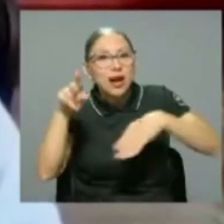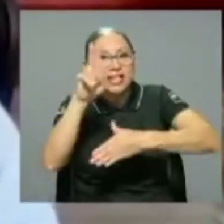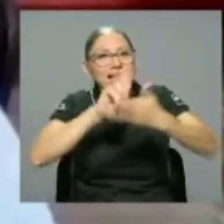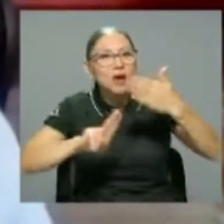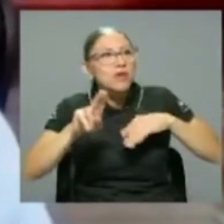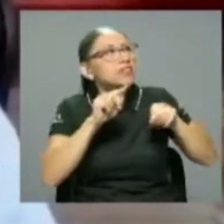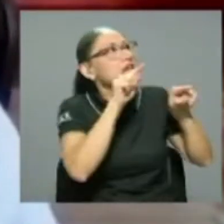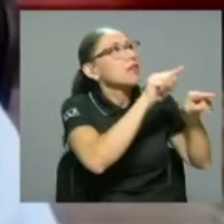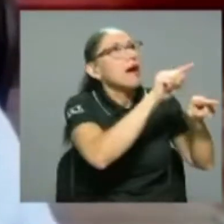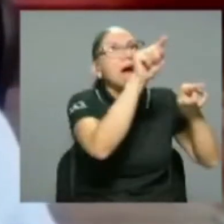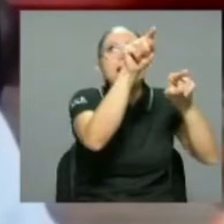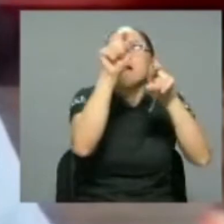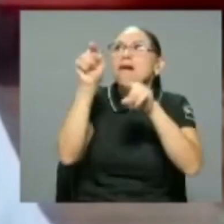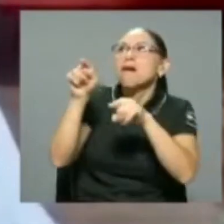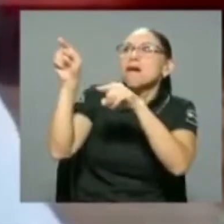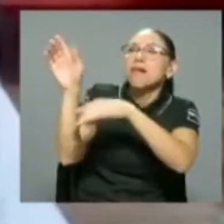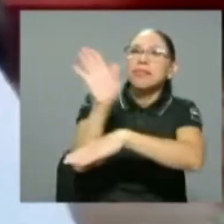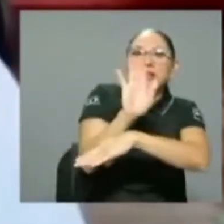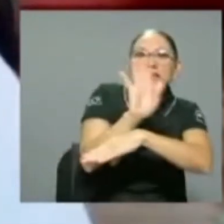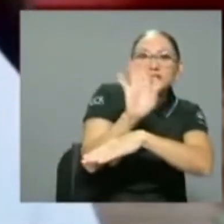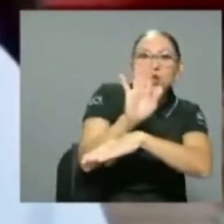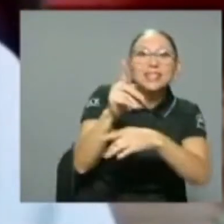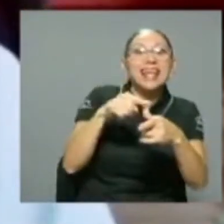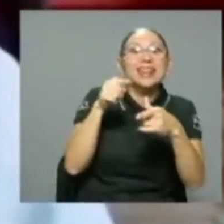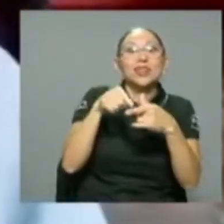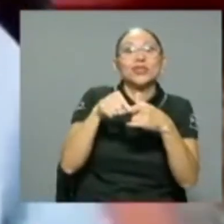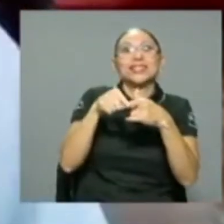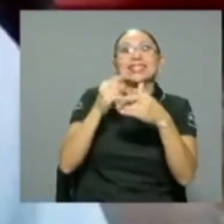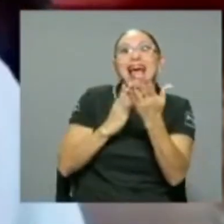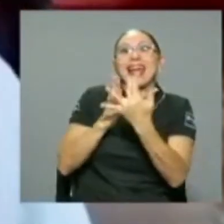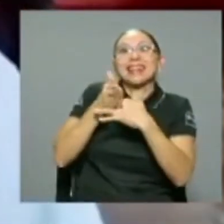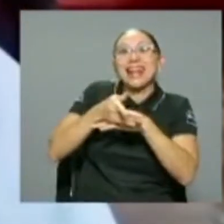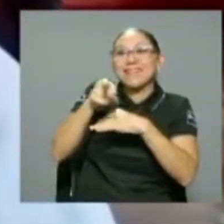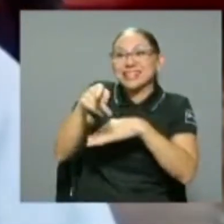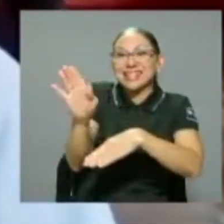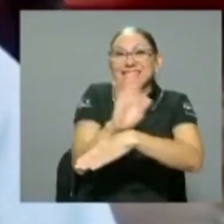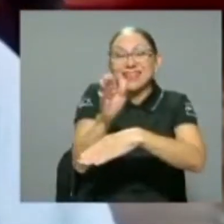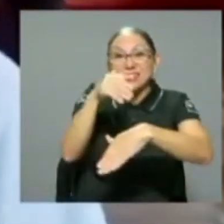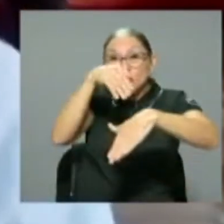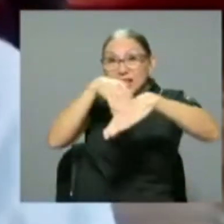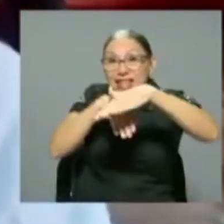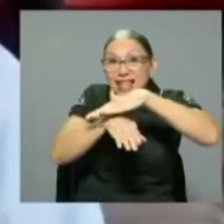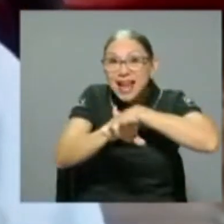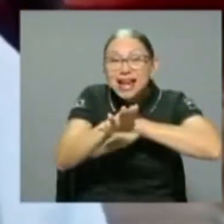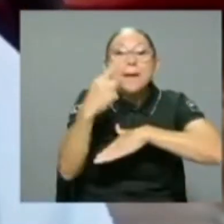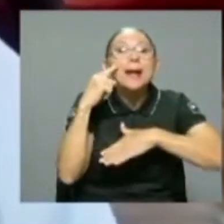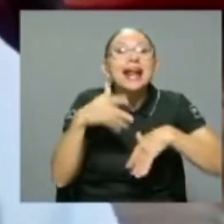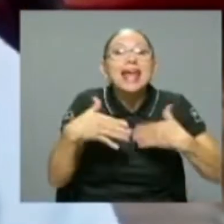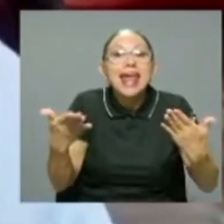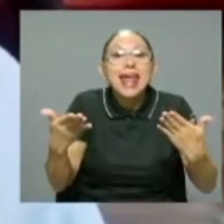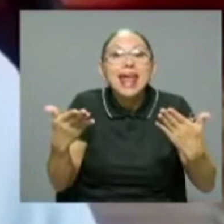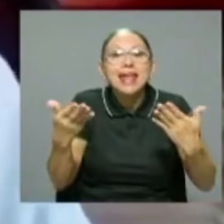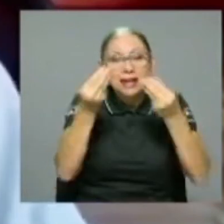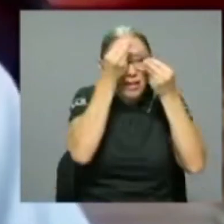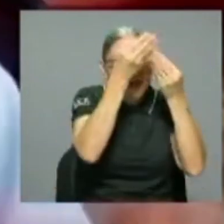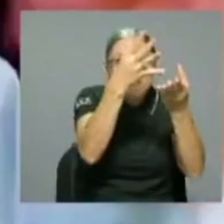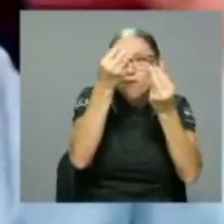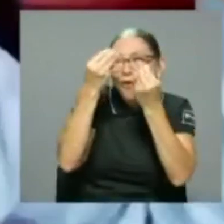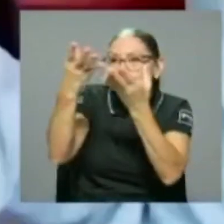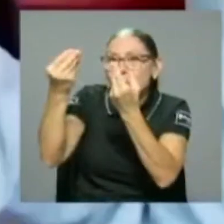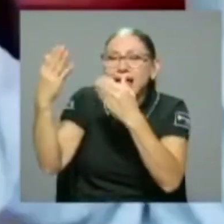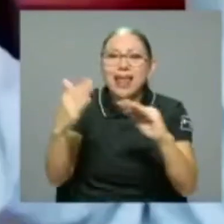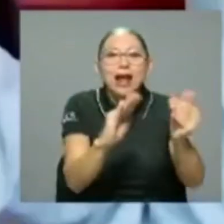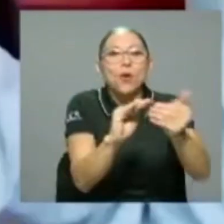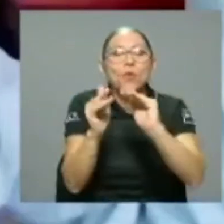Efectivamente, servía para mantener informada de muchas cosas a la comunidad universitaria. Yo recuerdo